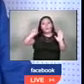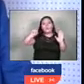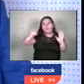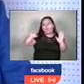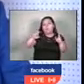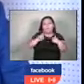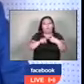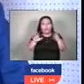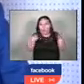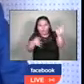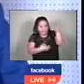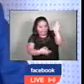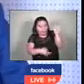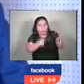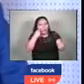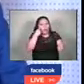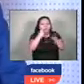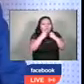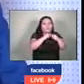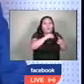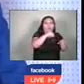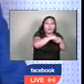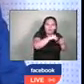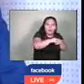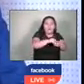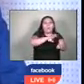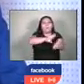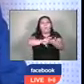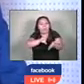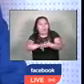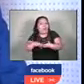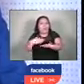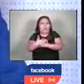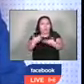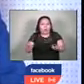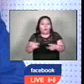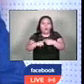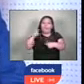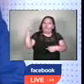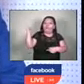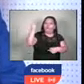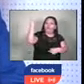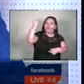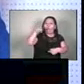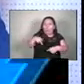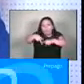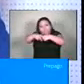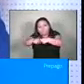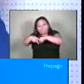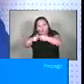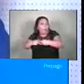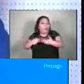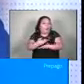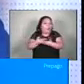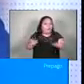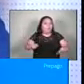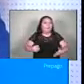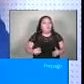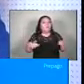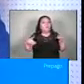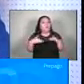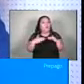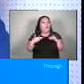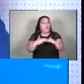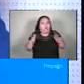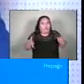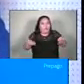tampoco los gastos reservados con respecto al pago de hangares, helicópteros, mantenimientos y reparaciones de todos ellos, así como